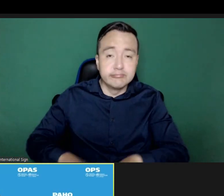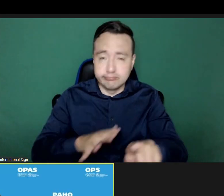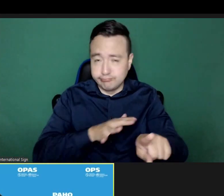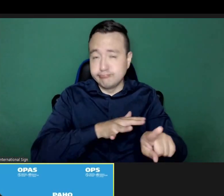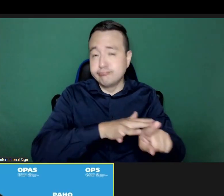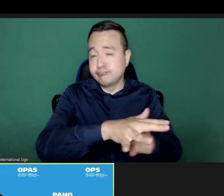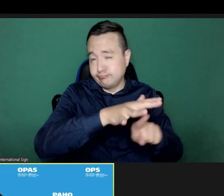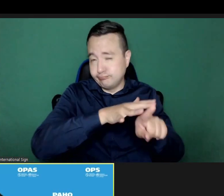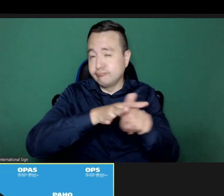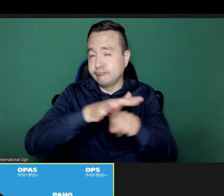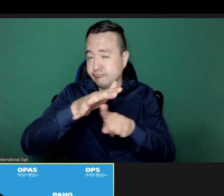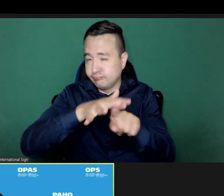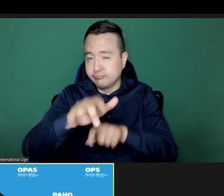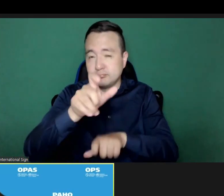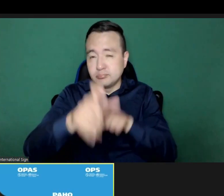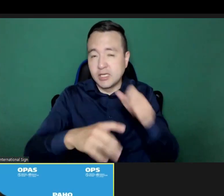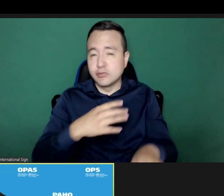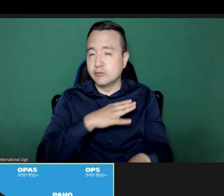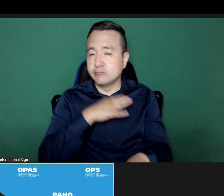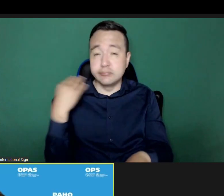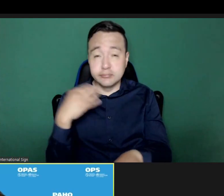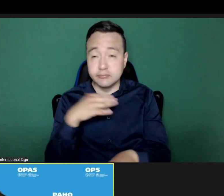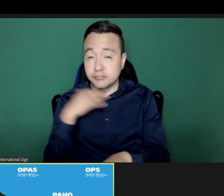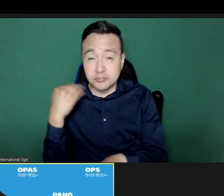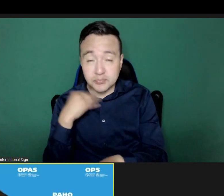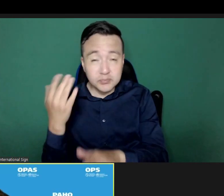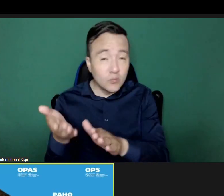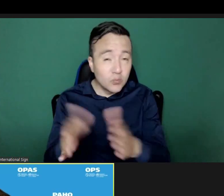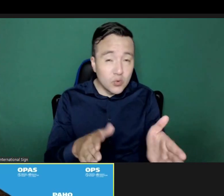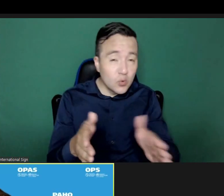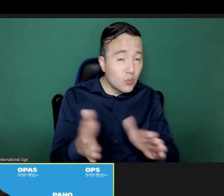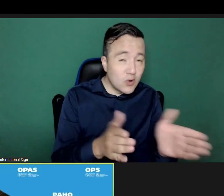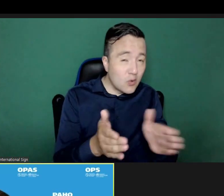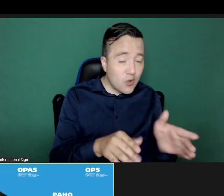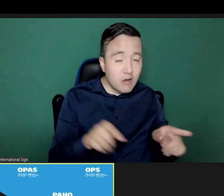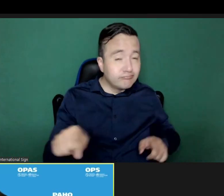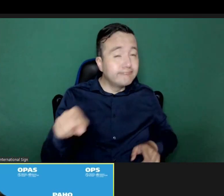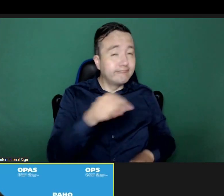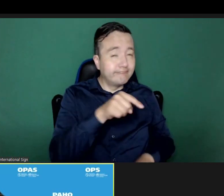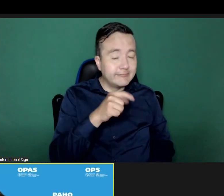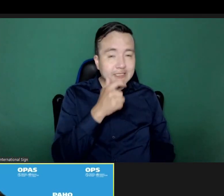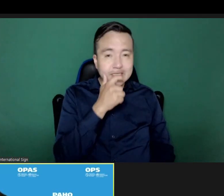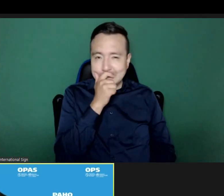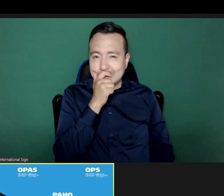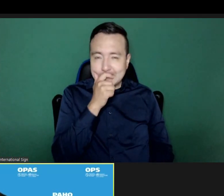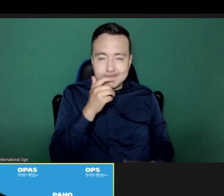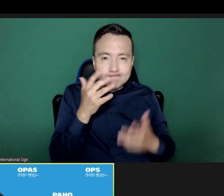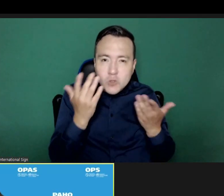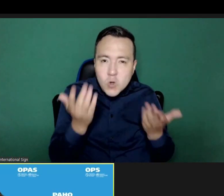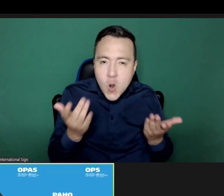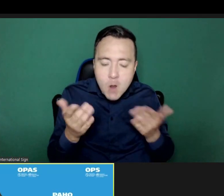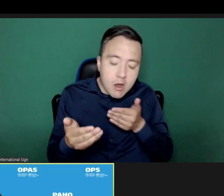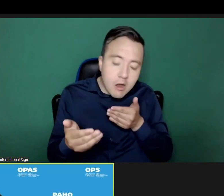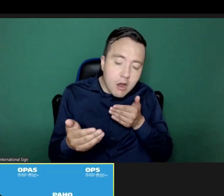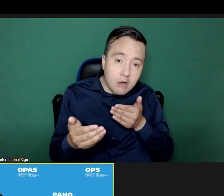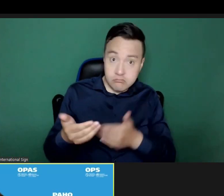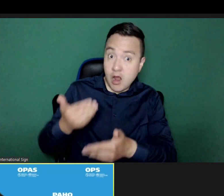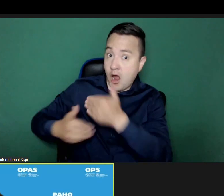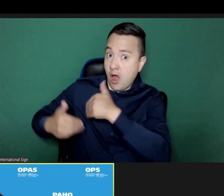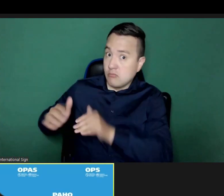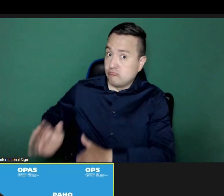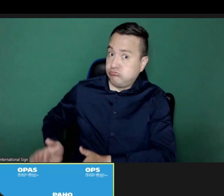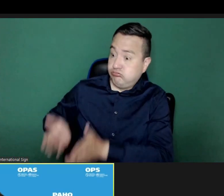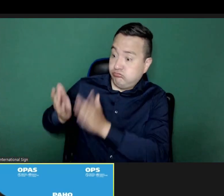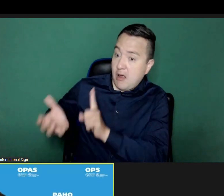excesiva por las CNTs. Entonces tenemos que mirar el corto y el mediano plazo, ver cómo recuperar esas pérdidas y